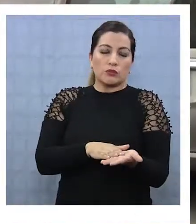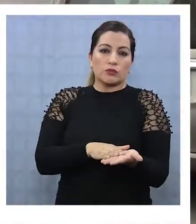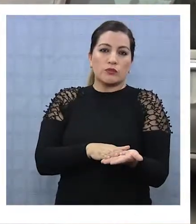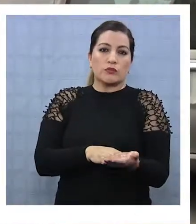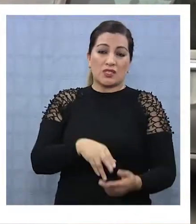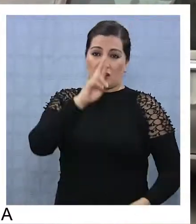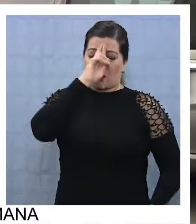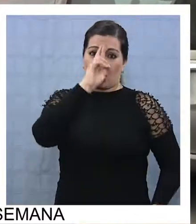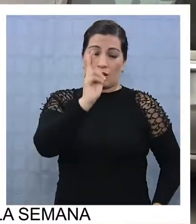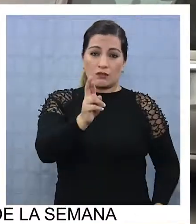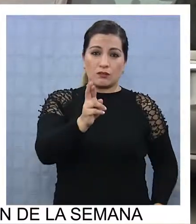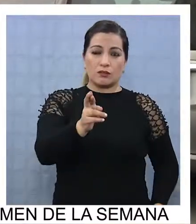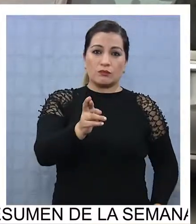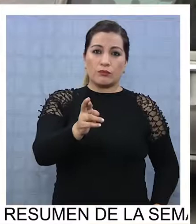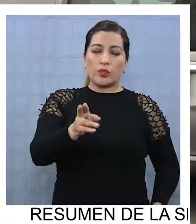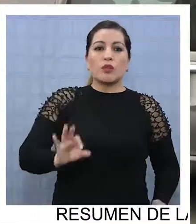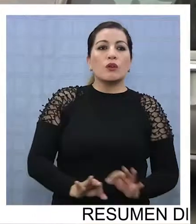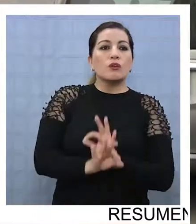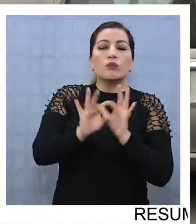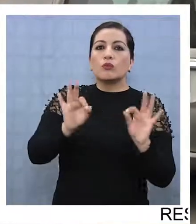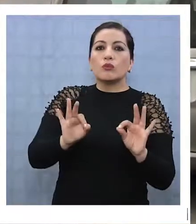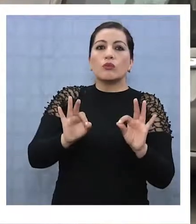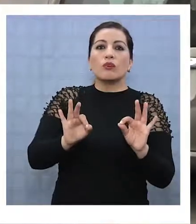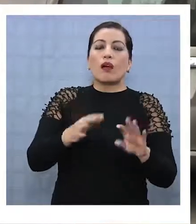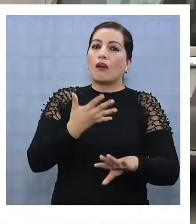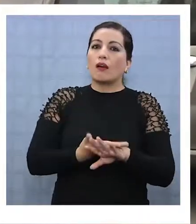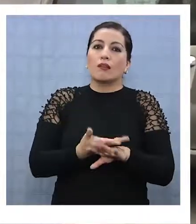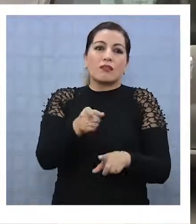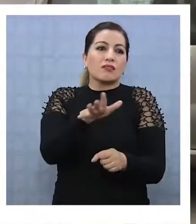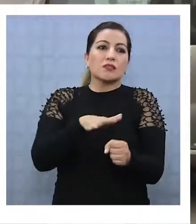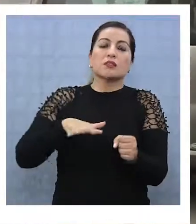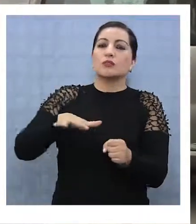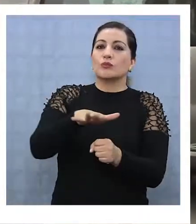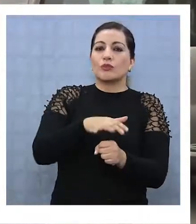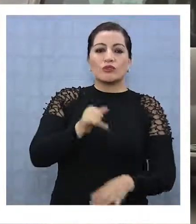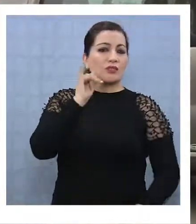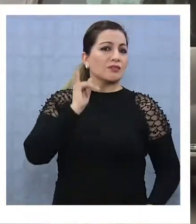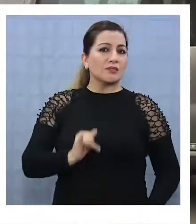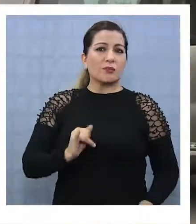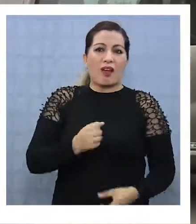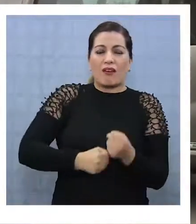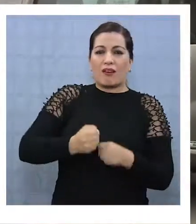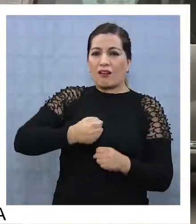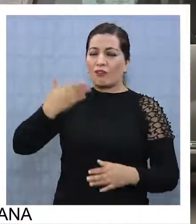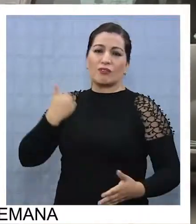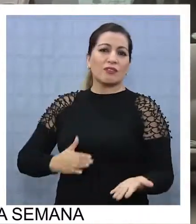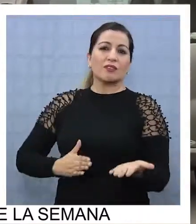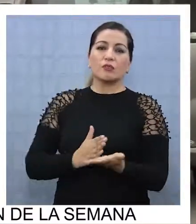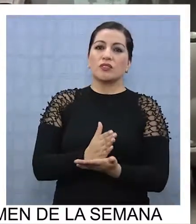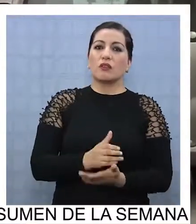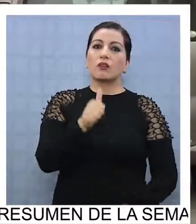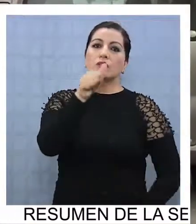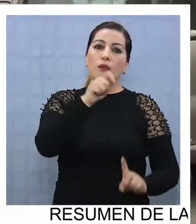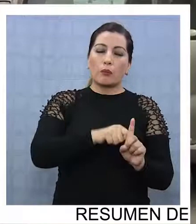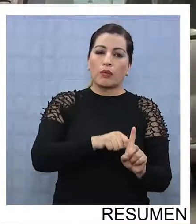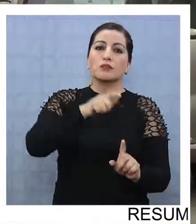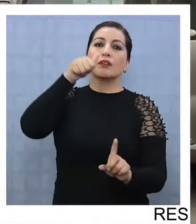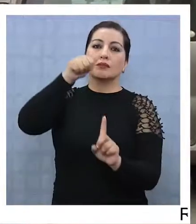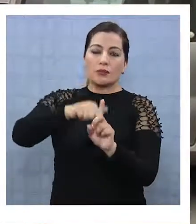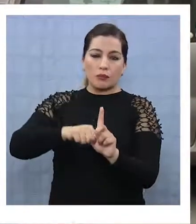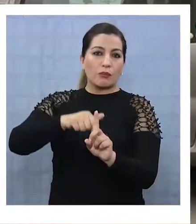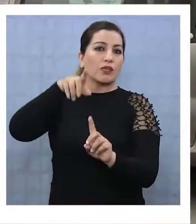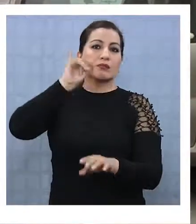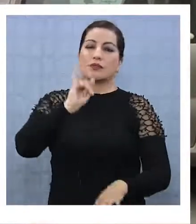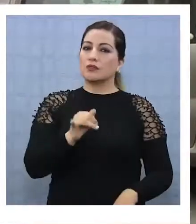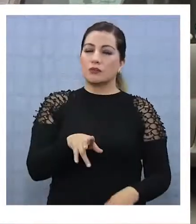Si ellos respetaran el giro de su negocio nunca nos veríamos enfrentados a esta situación que nos hemos enfrentado hace varios años y cada seis meses